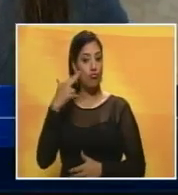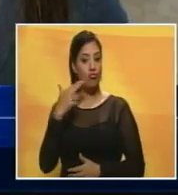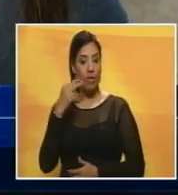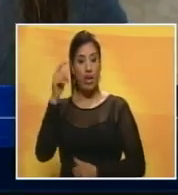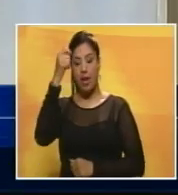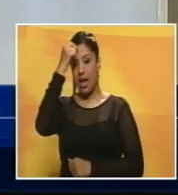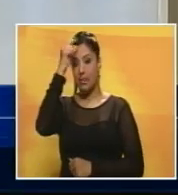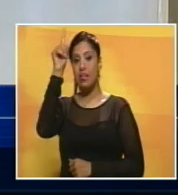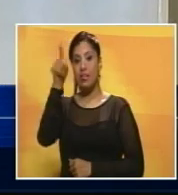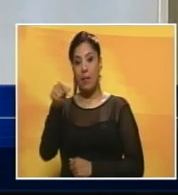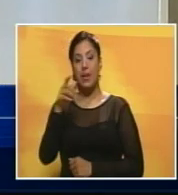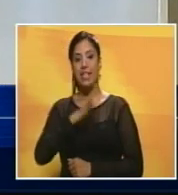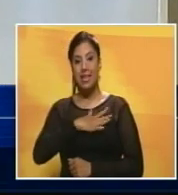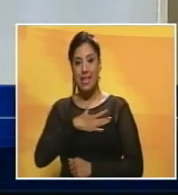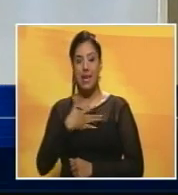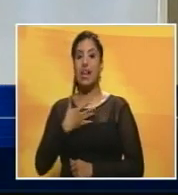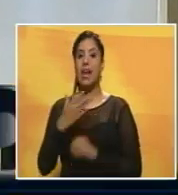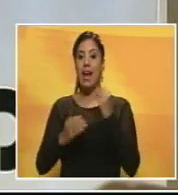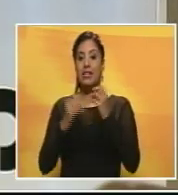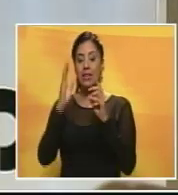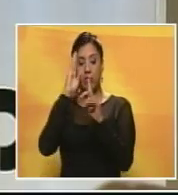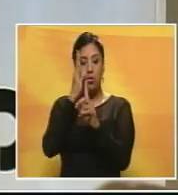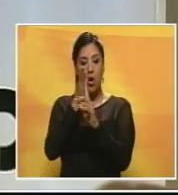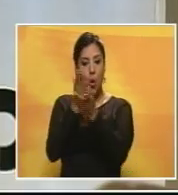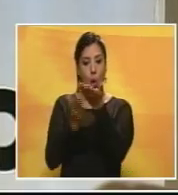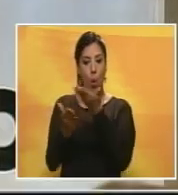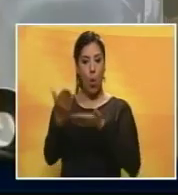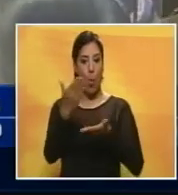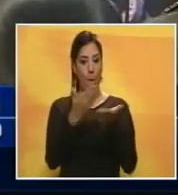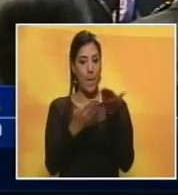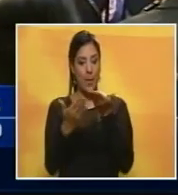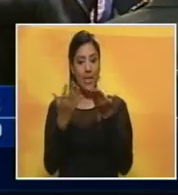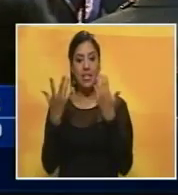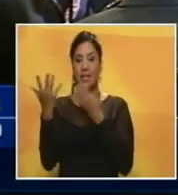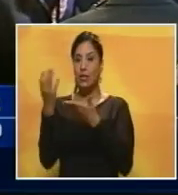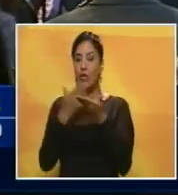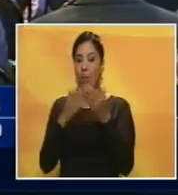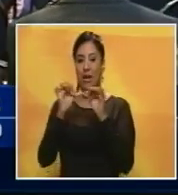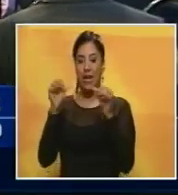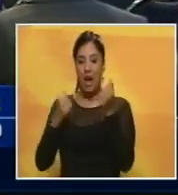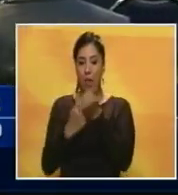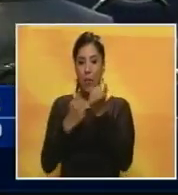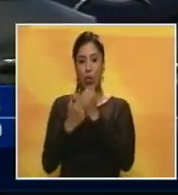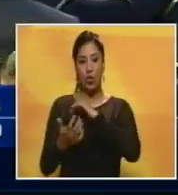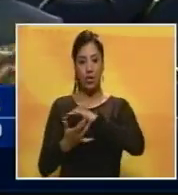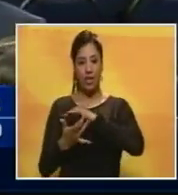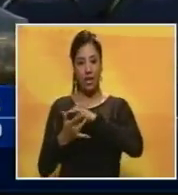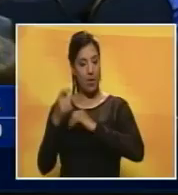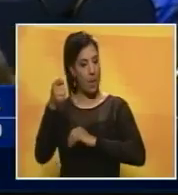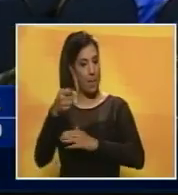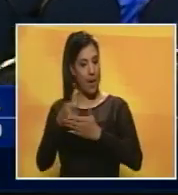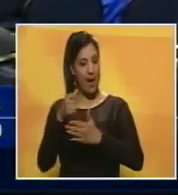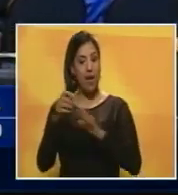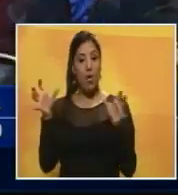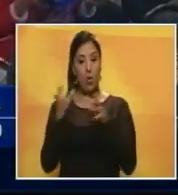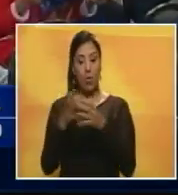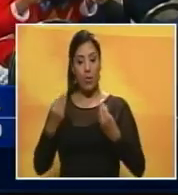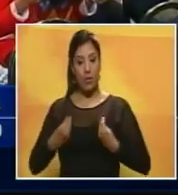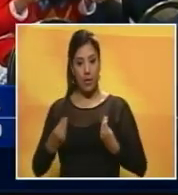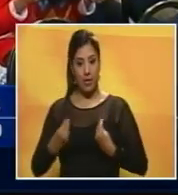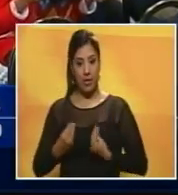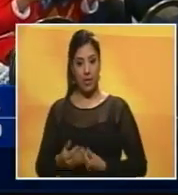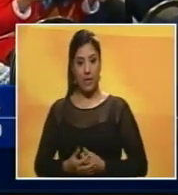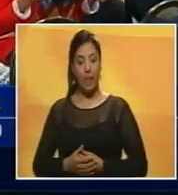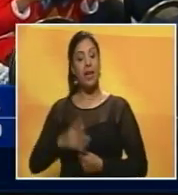y asiáticos pretende establecer canales de cooperación e intercambiar asistencia técnica y financiamiento para el sector